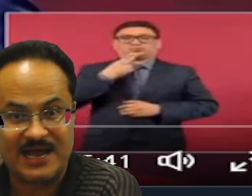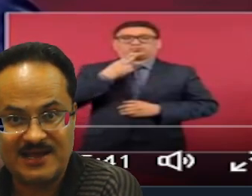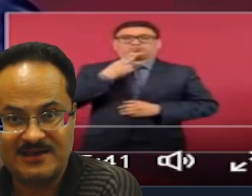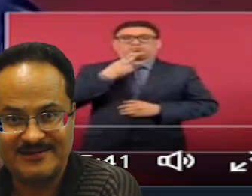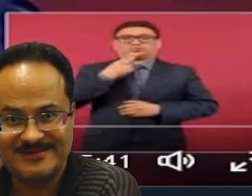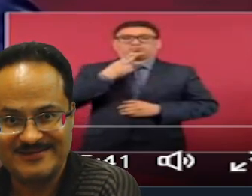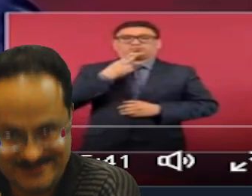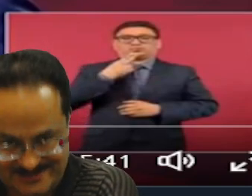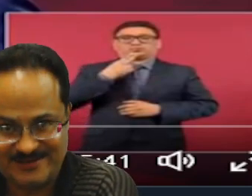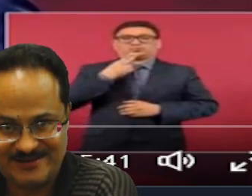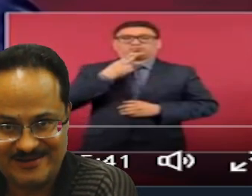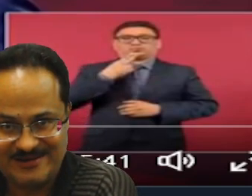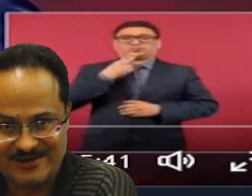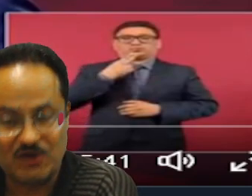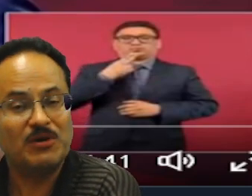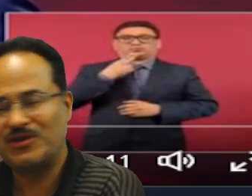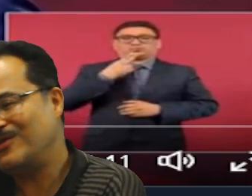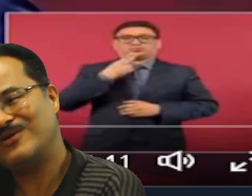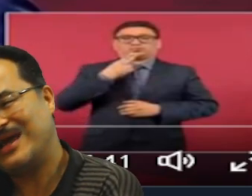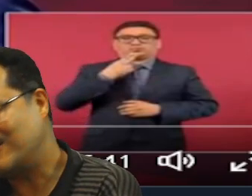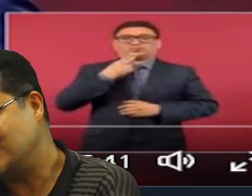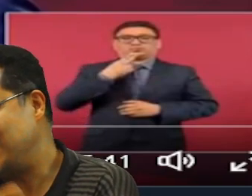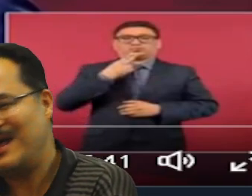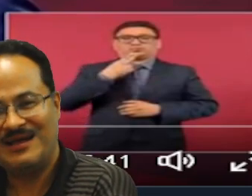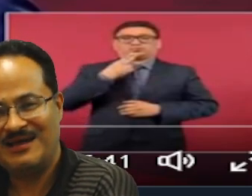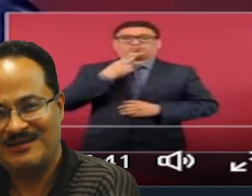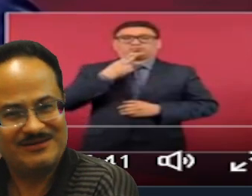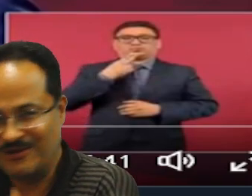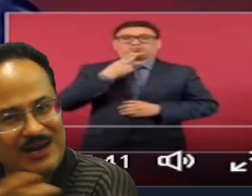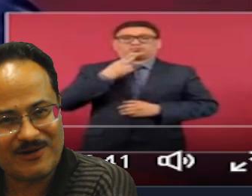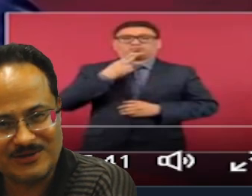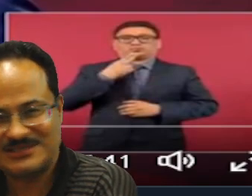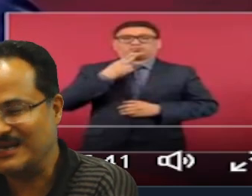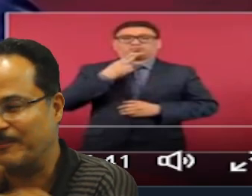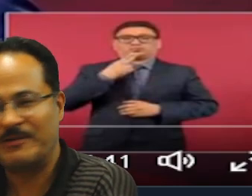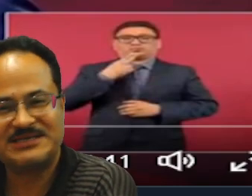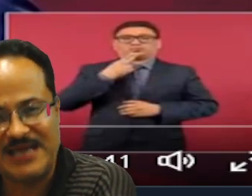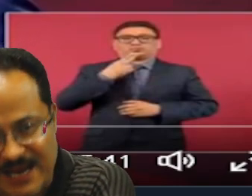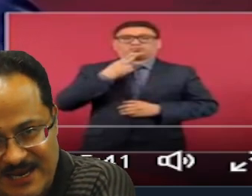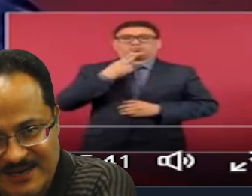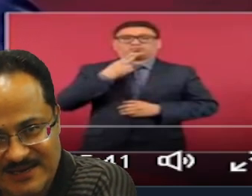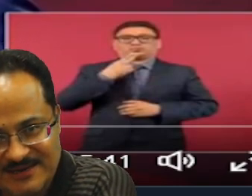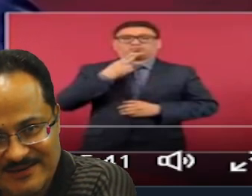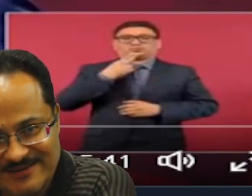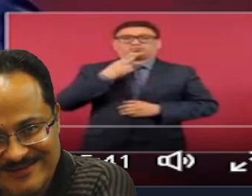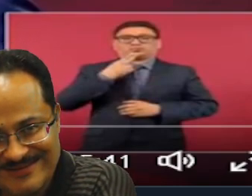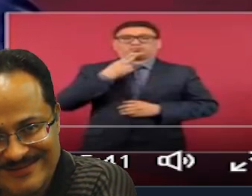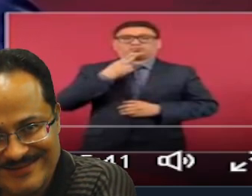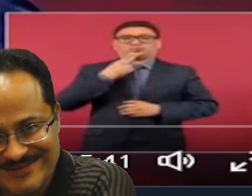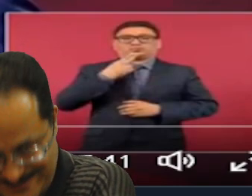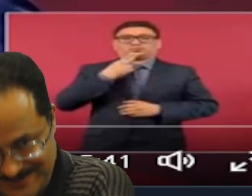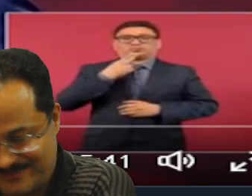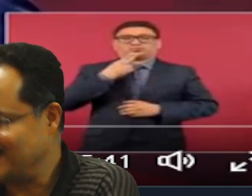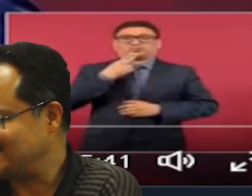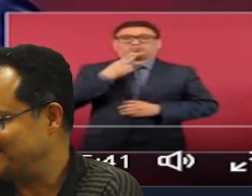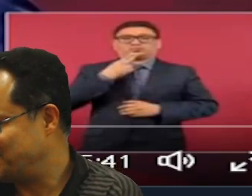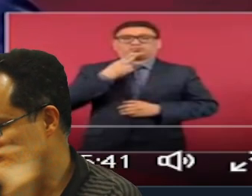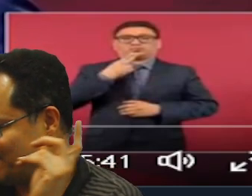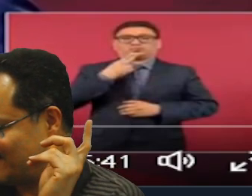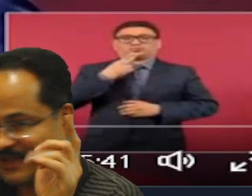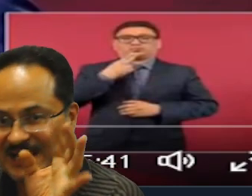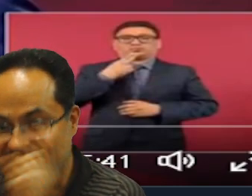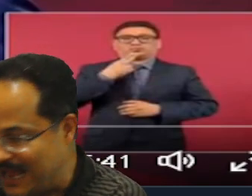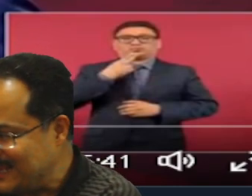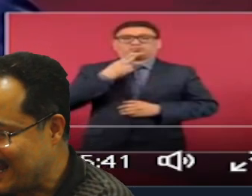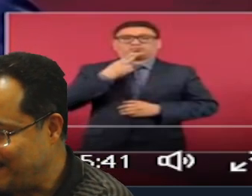consta como todo lo que acusa no le consta ni pruebas tiene fíjese